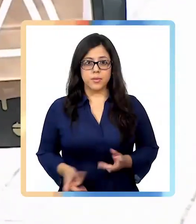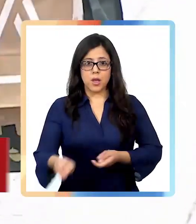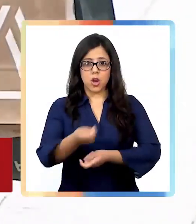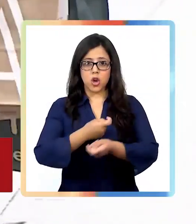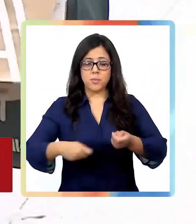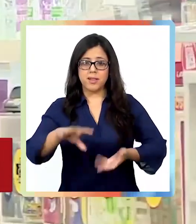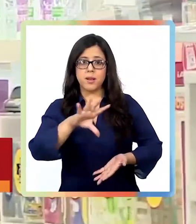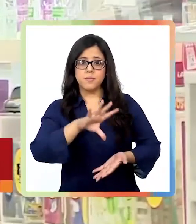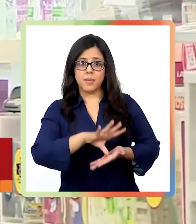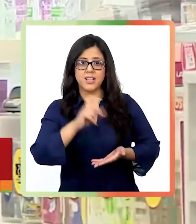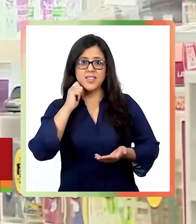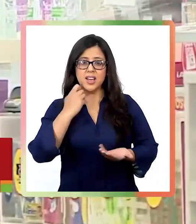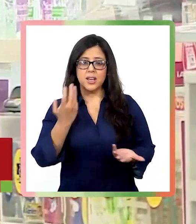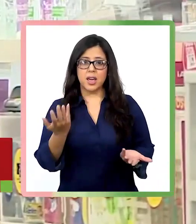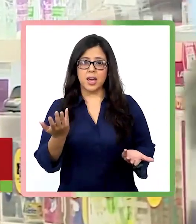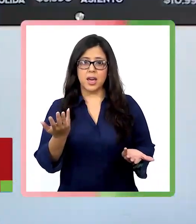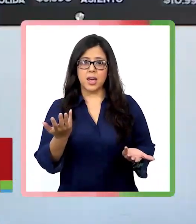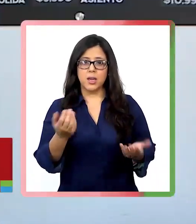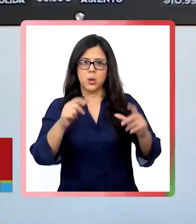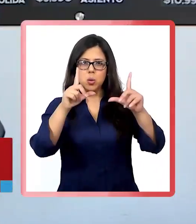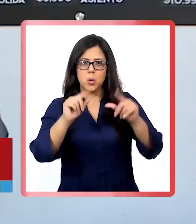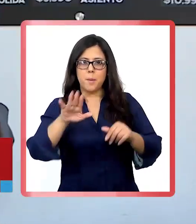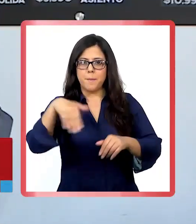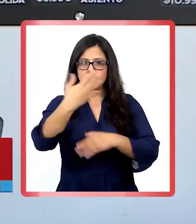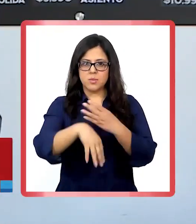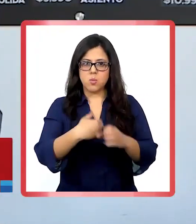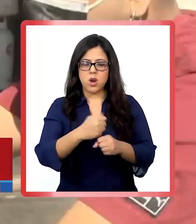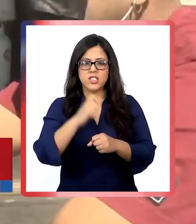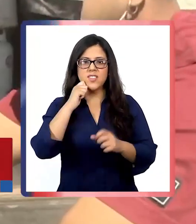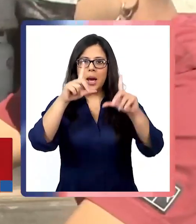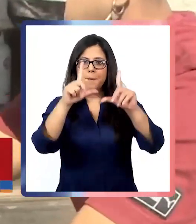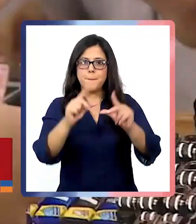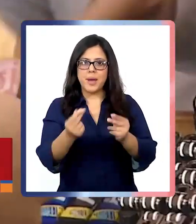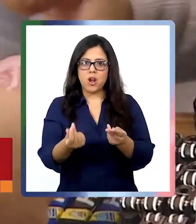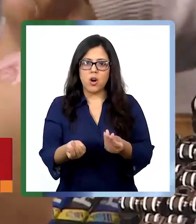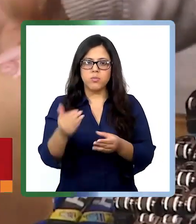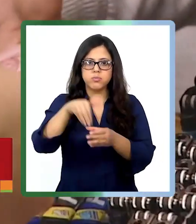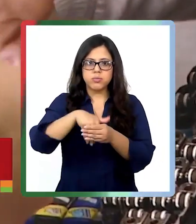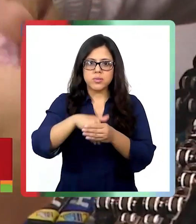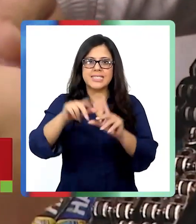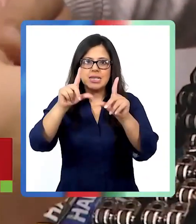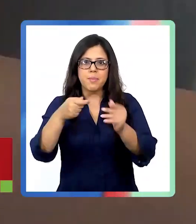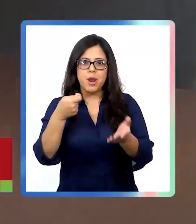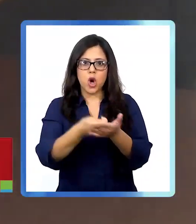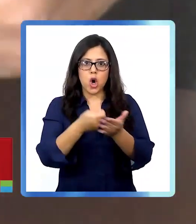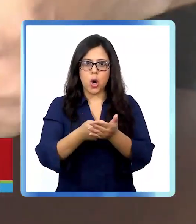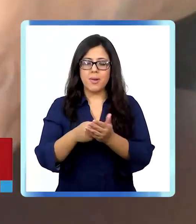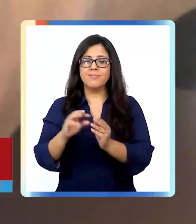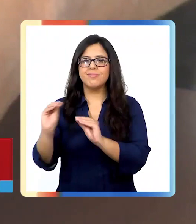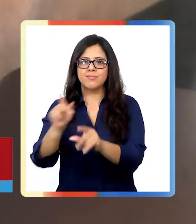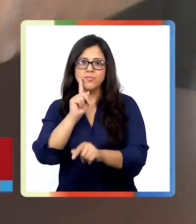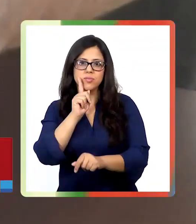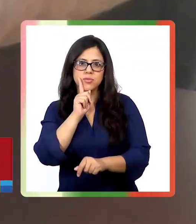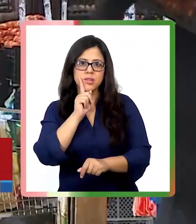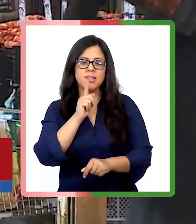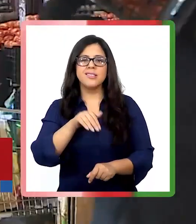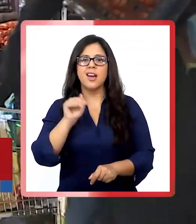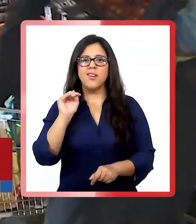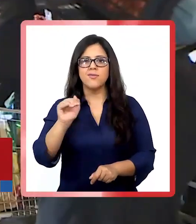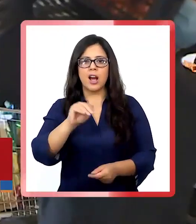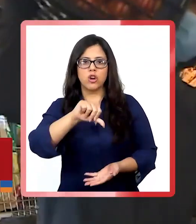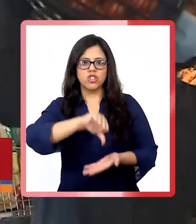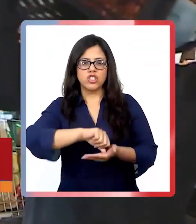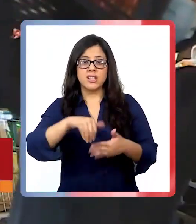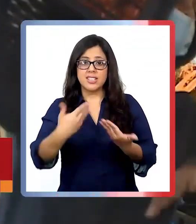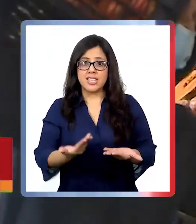La economía nacional tendrá un aterrizaje forzoso el próximo año. Habrá menos inversión y menos consumo, advierte el Banco Central, que por